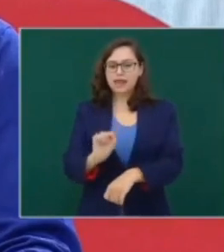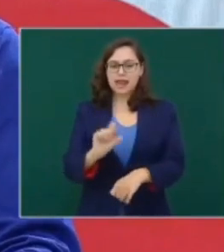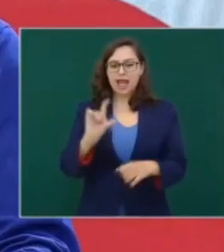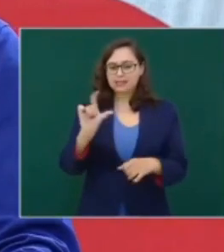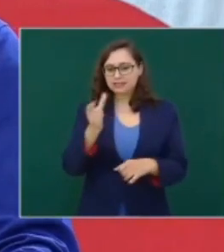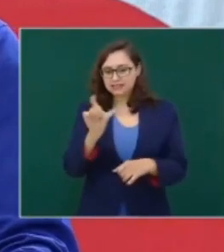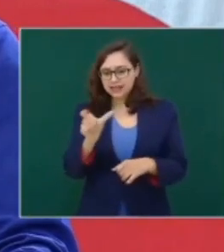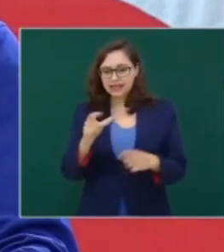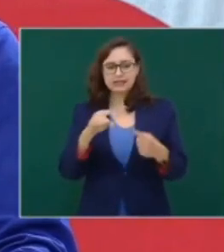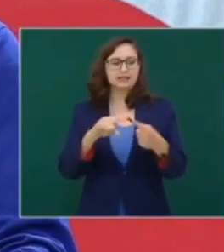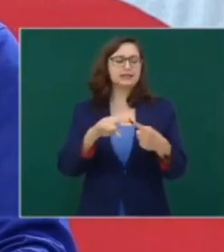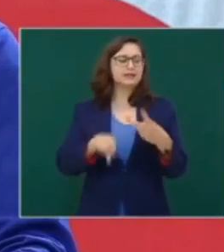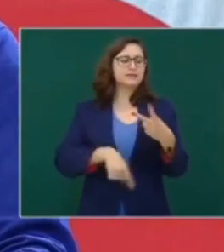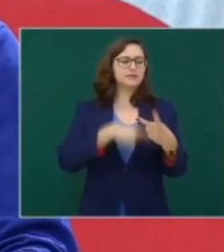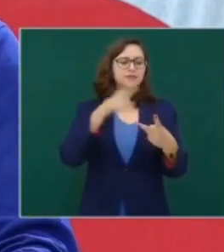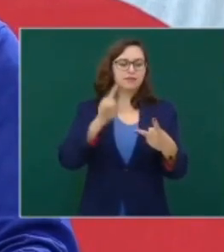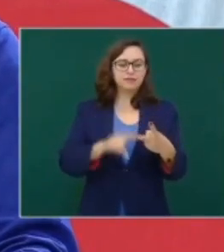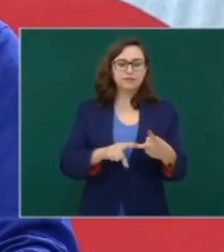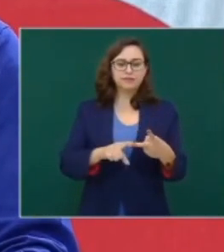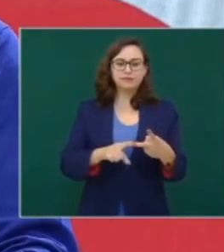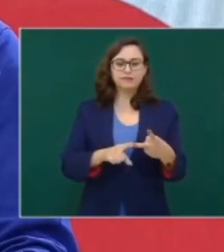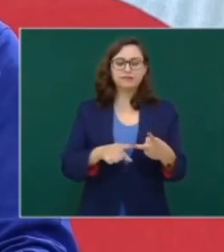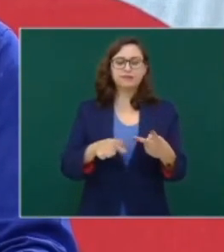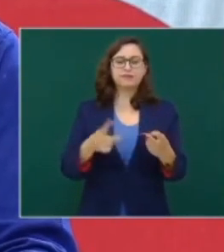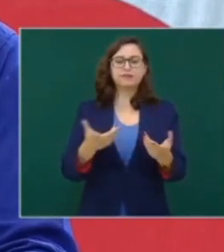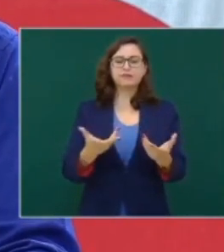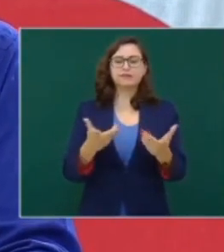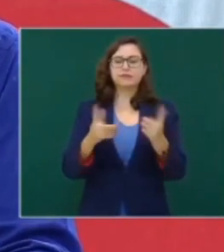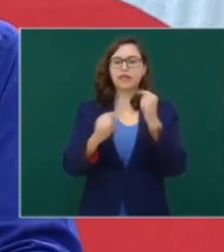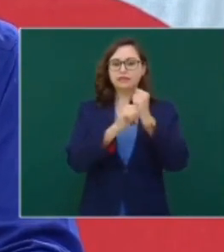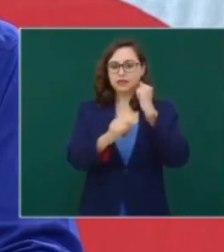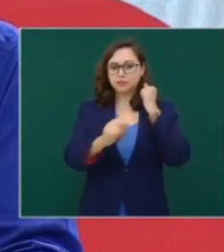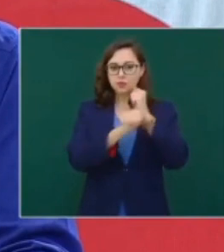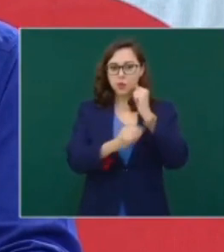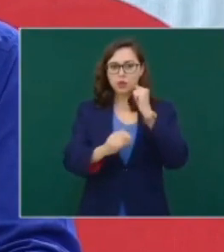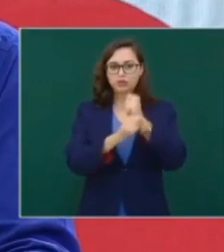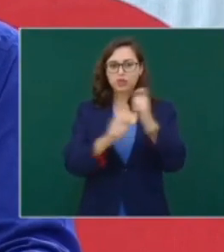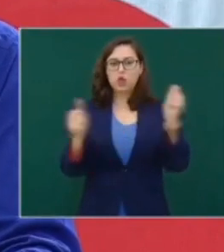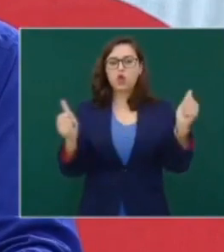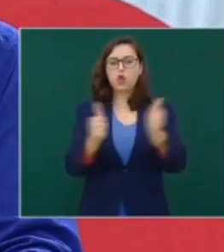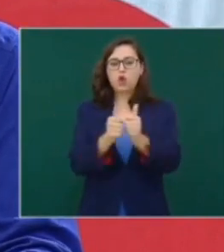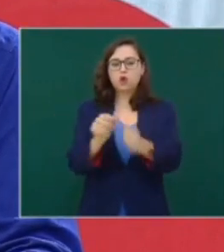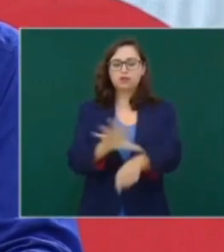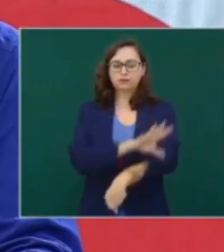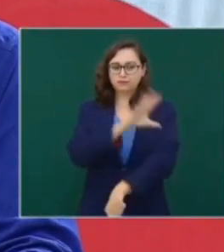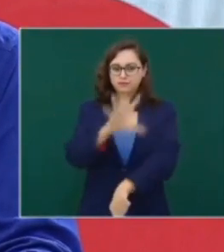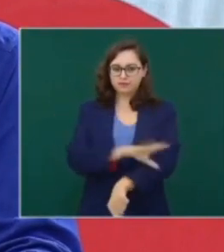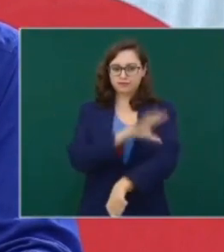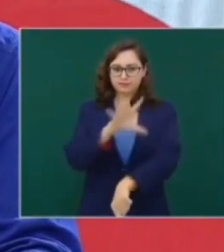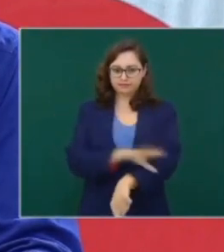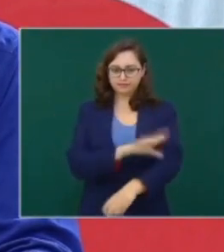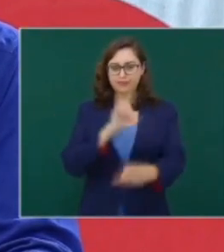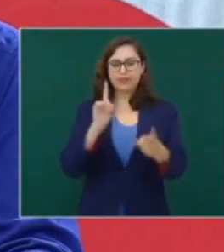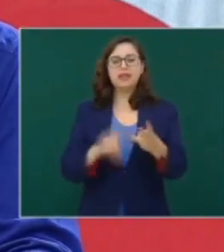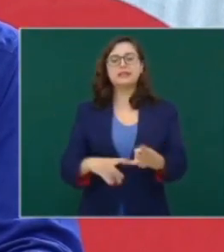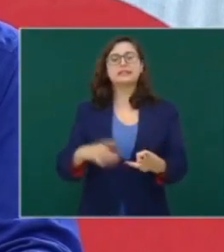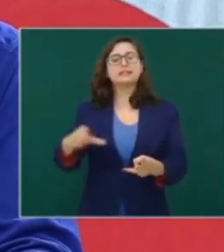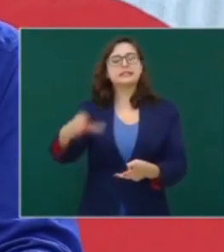todo lo que tiene que ver con el transporte eléctrico, los